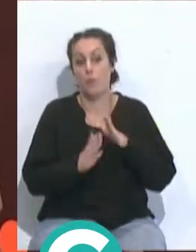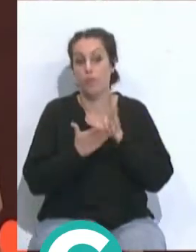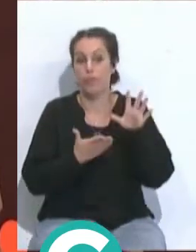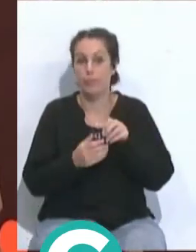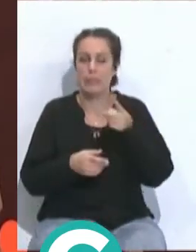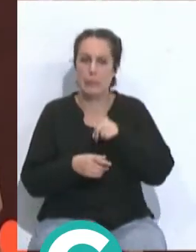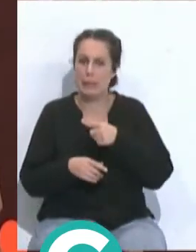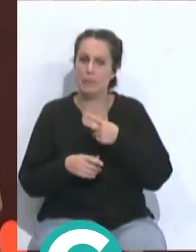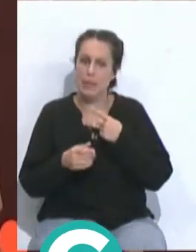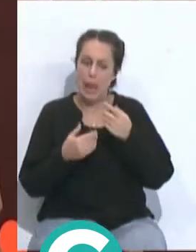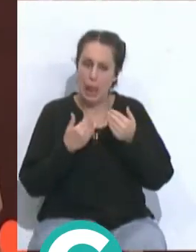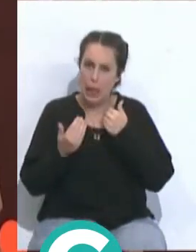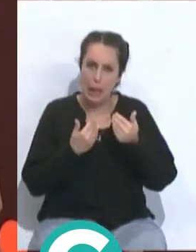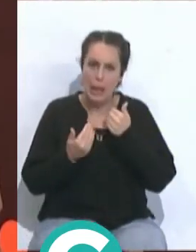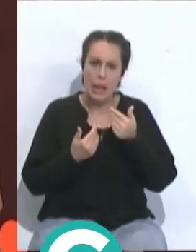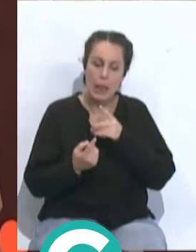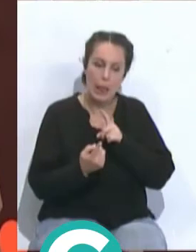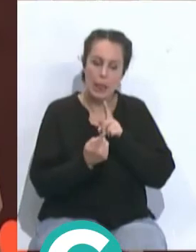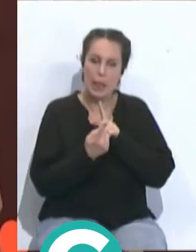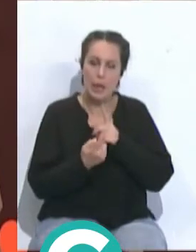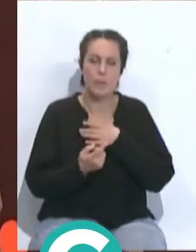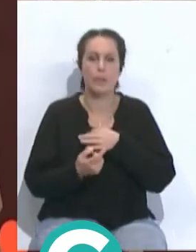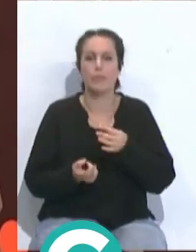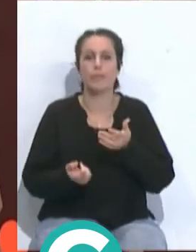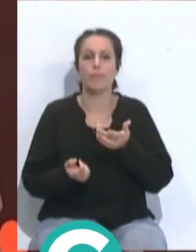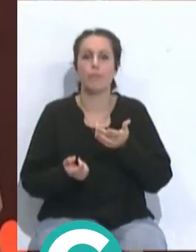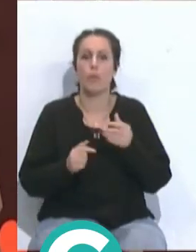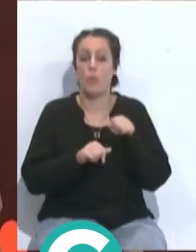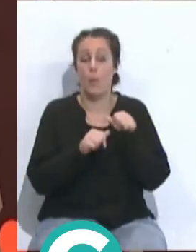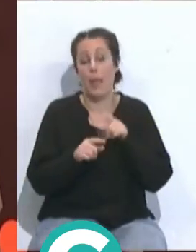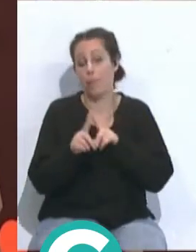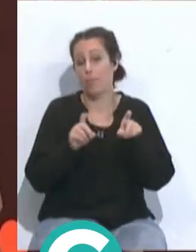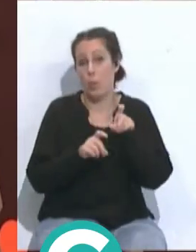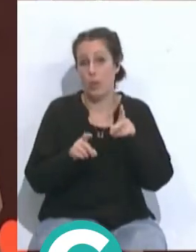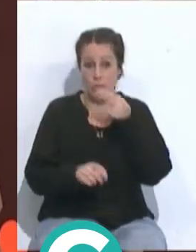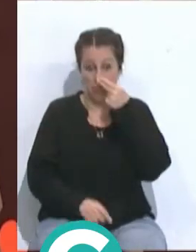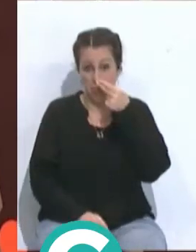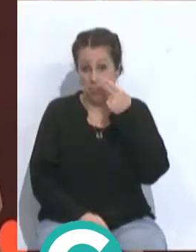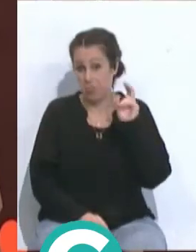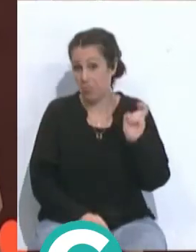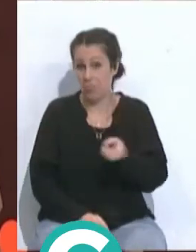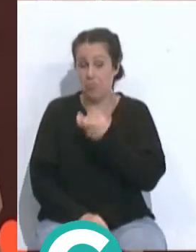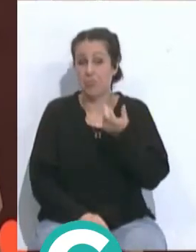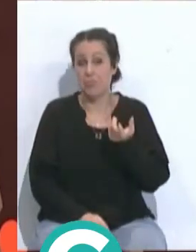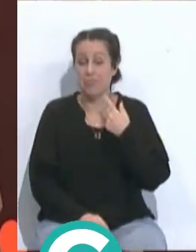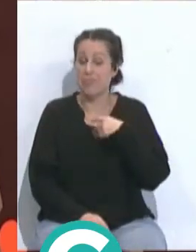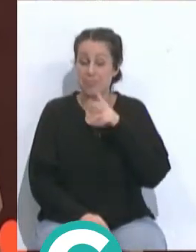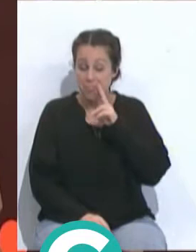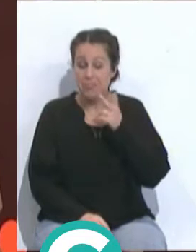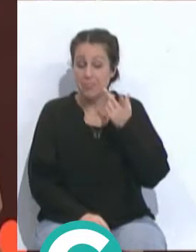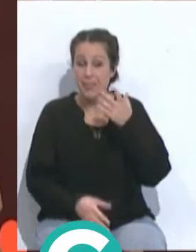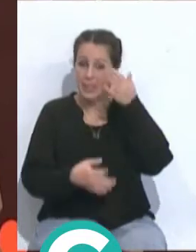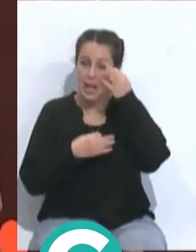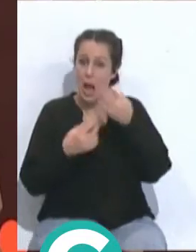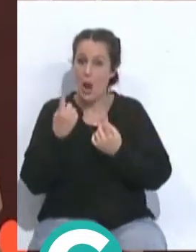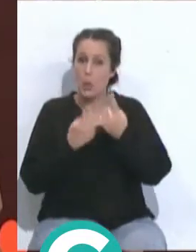sino charlar, ¿no? En este tú a tú y poder, bueno, pues ese formato de pregunta, de interesarte y de ver algunos